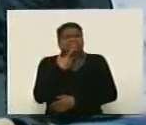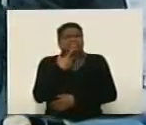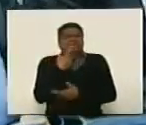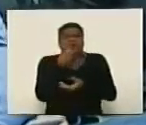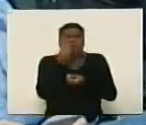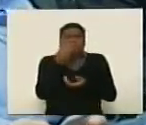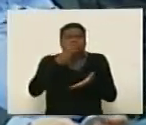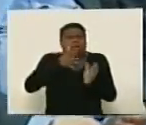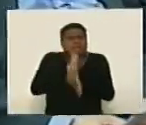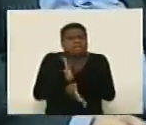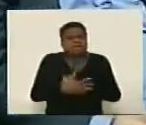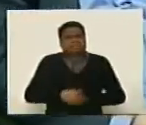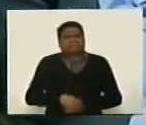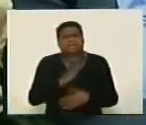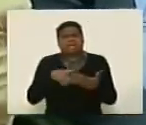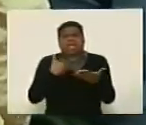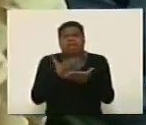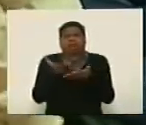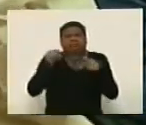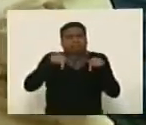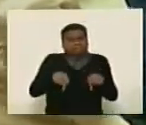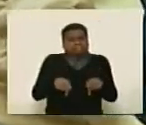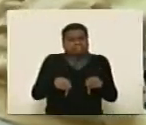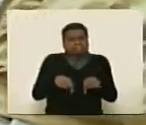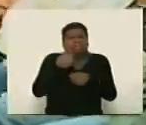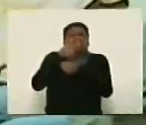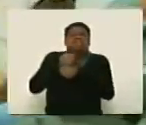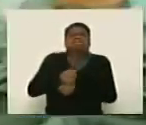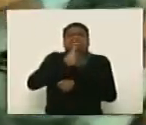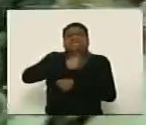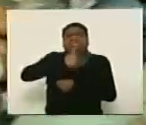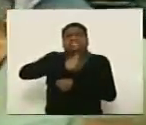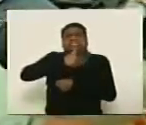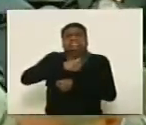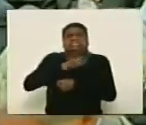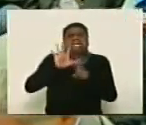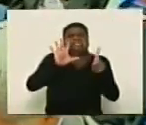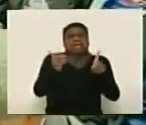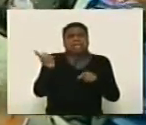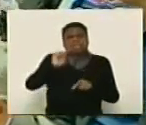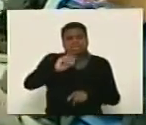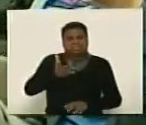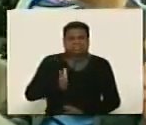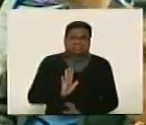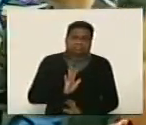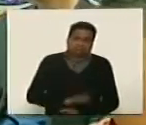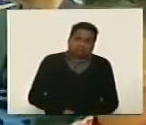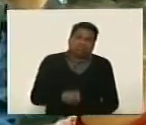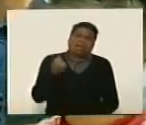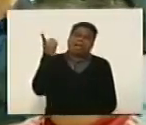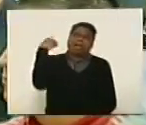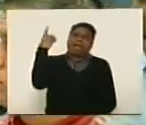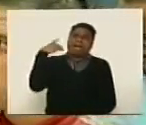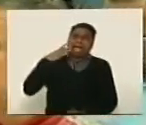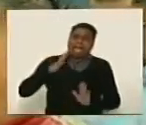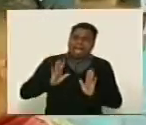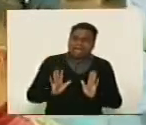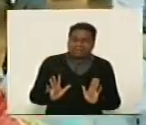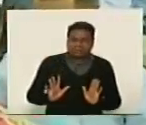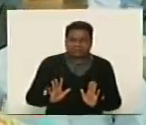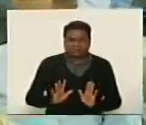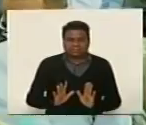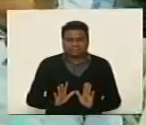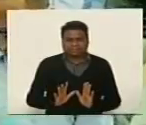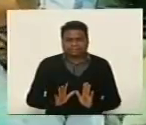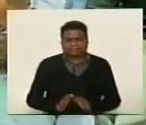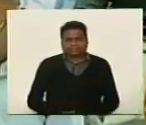del presidente Nicolás Maduro cuando convoca al pueblo, como lo hizo en los meses anteriores cuando